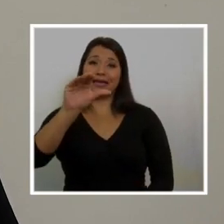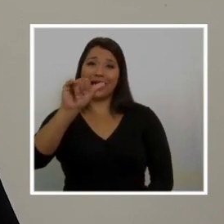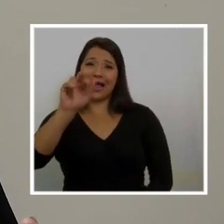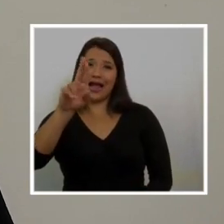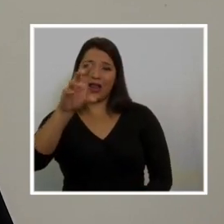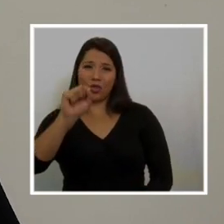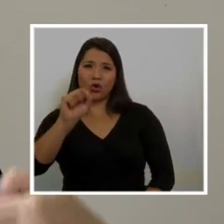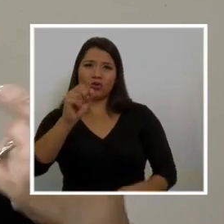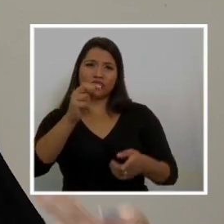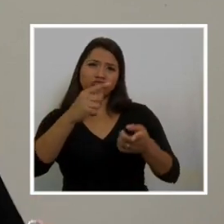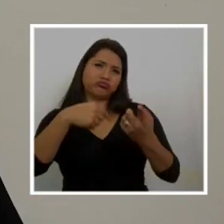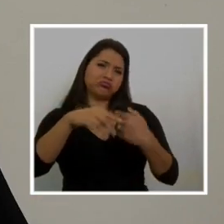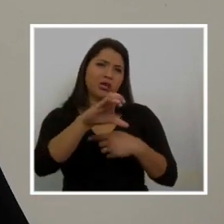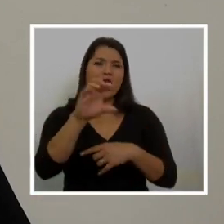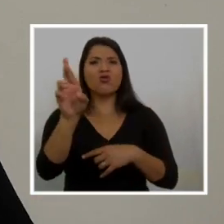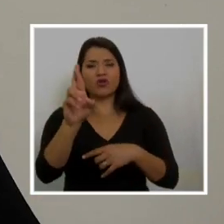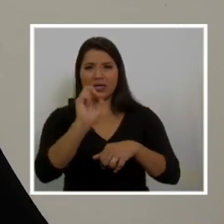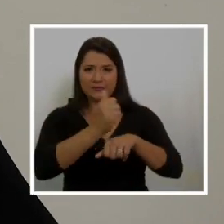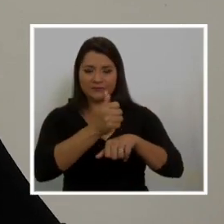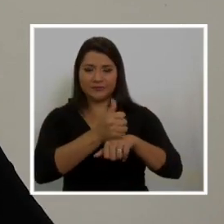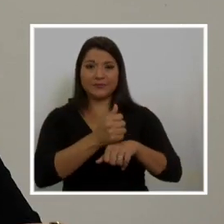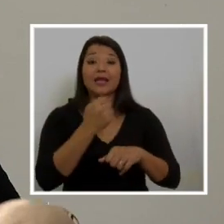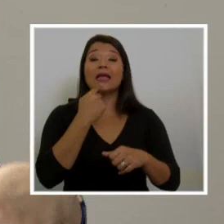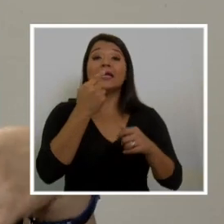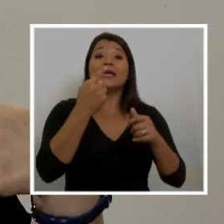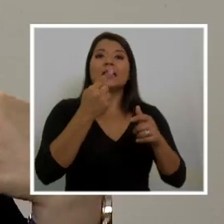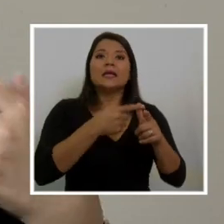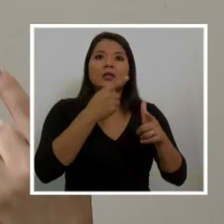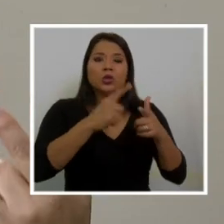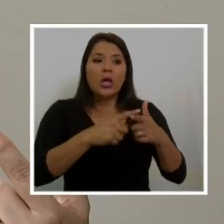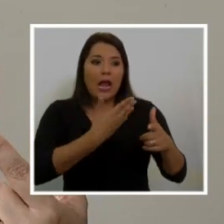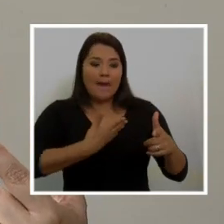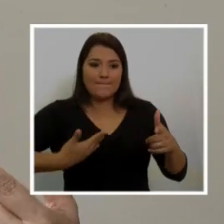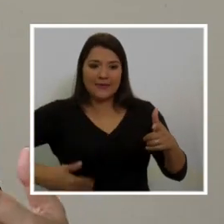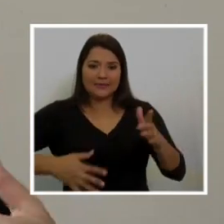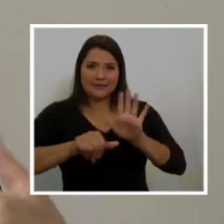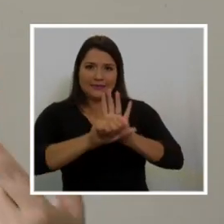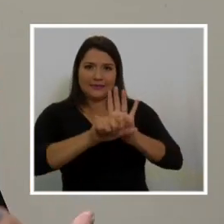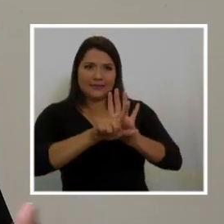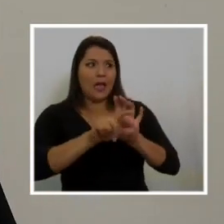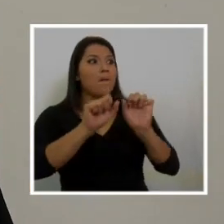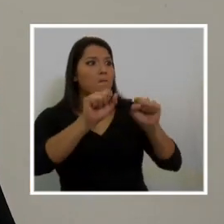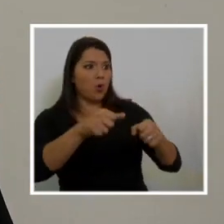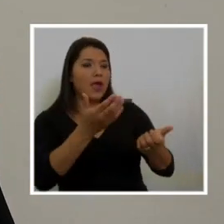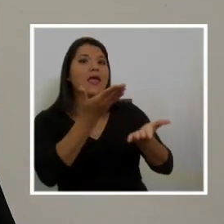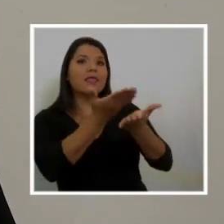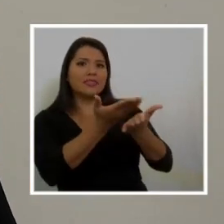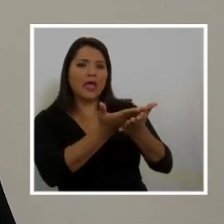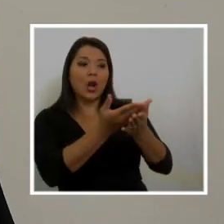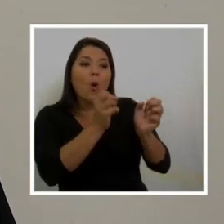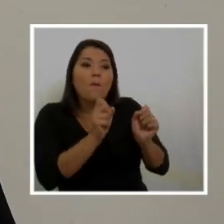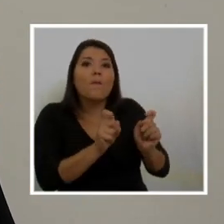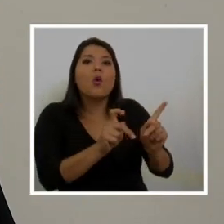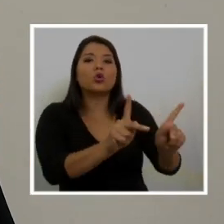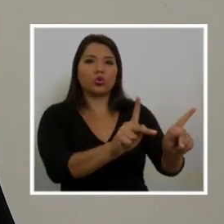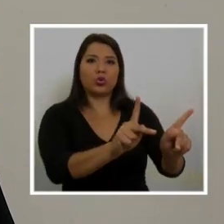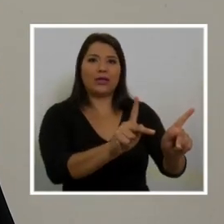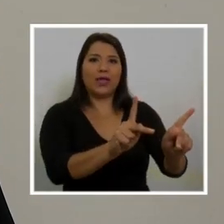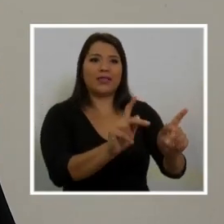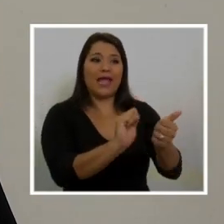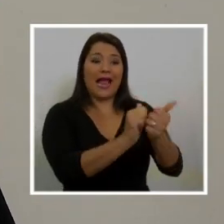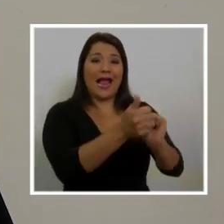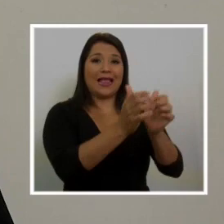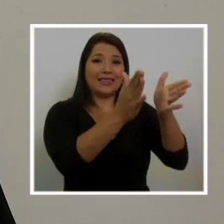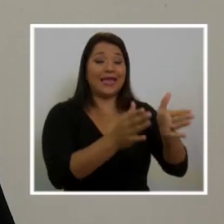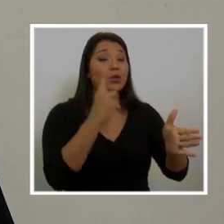señalaban, de que la presidencia del directorio le podría dar opciones para ser candidato presidencial, salvo